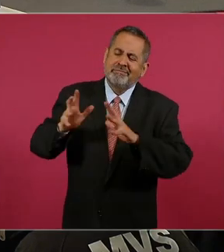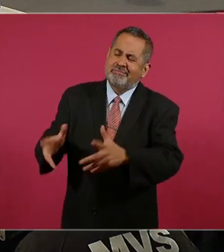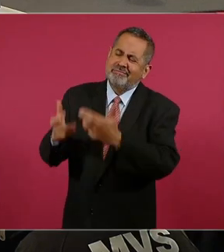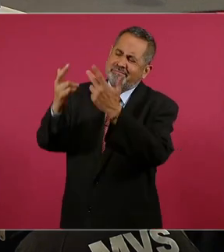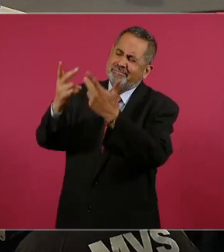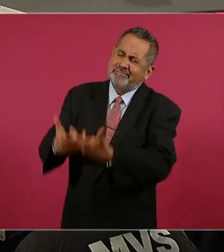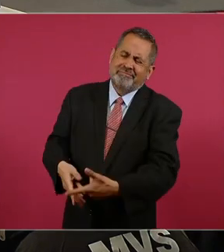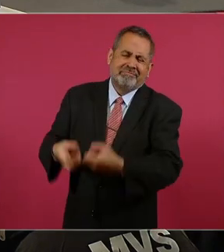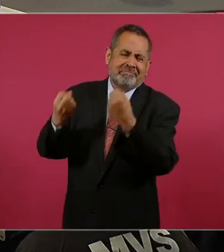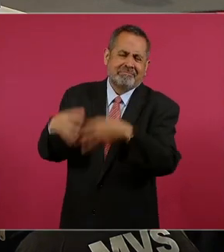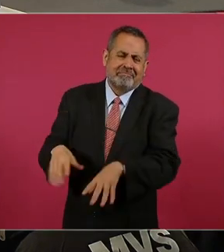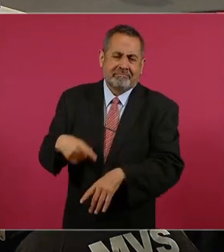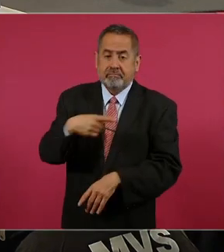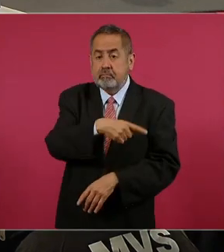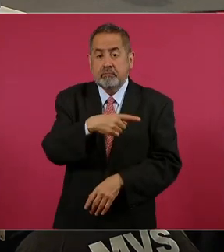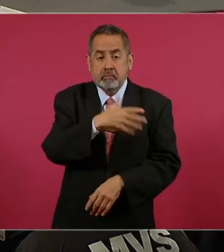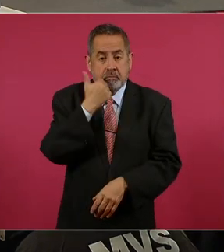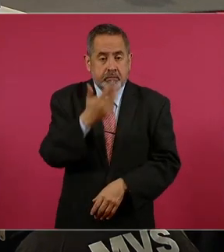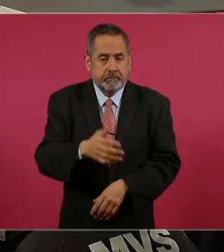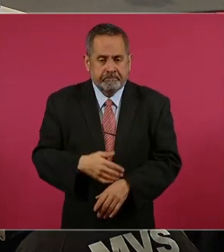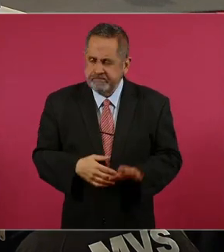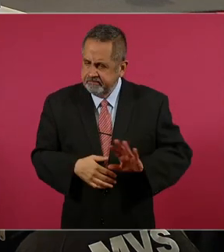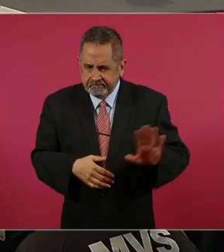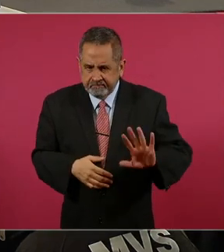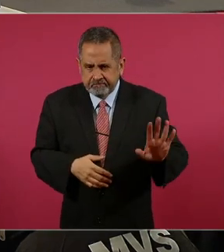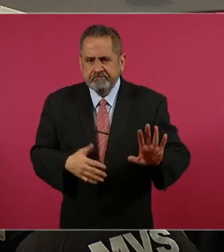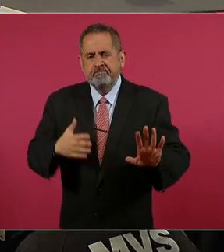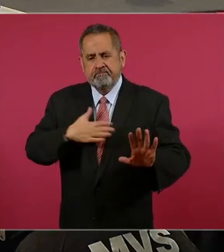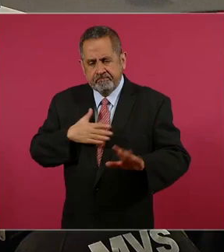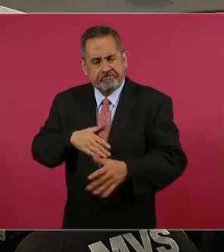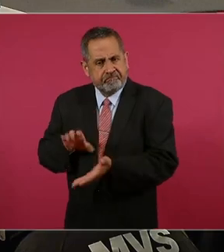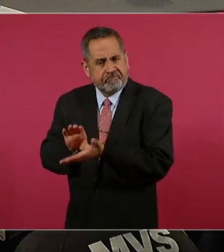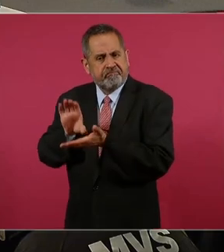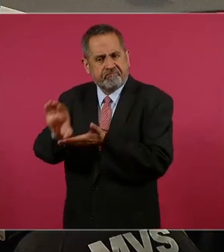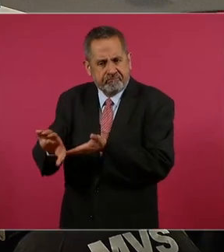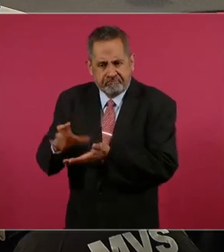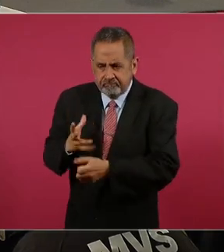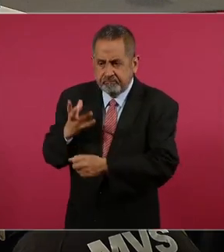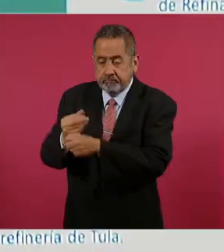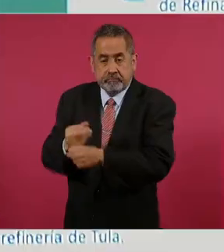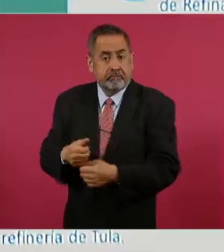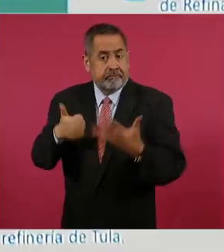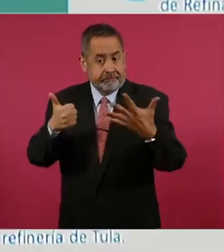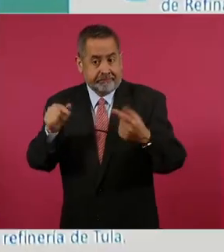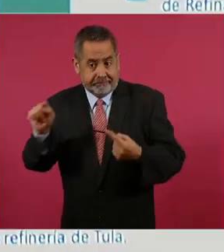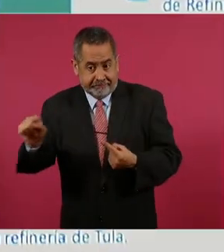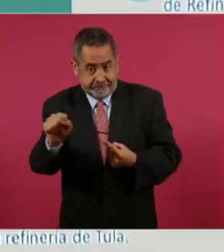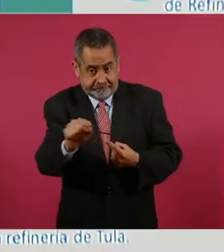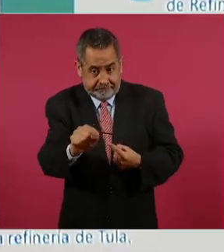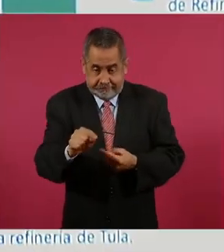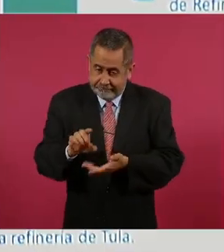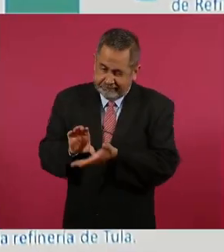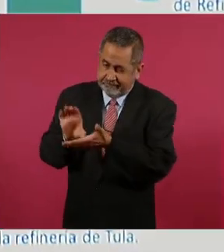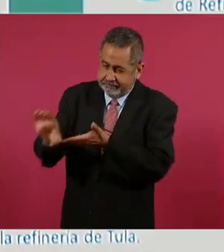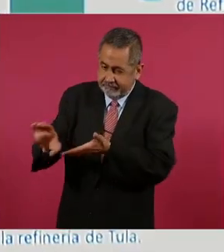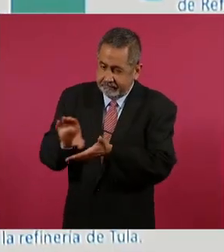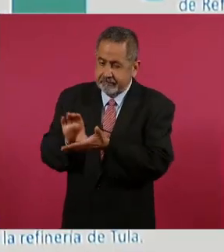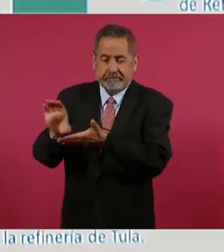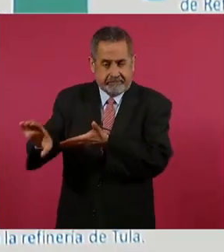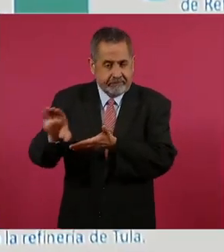y empezamos a invertirles a las seis refinerías que nos dejaron